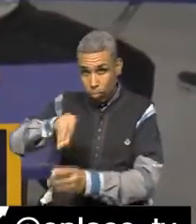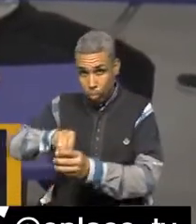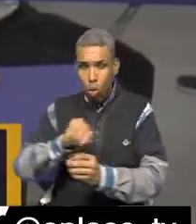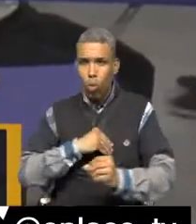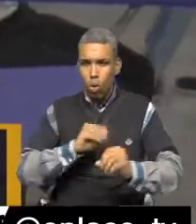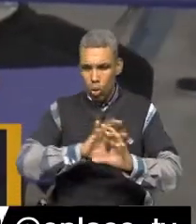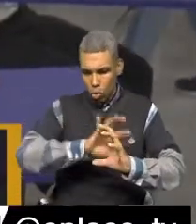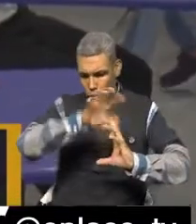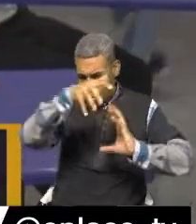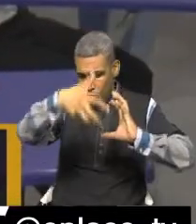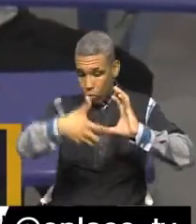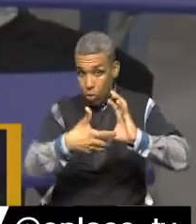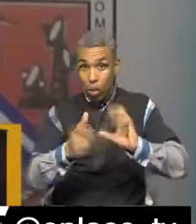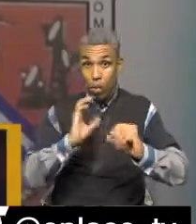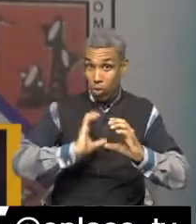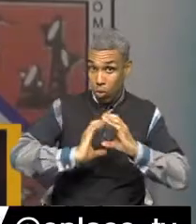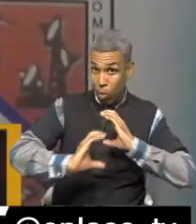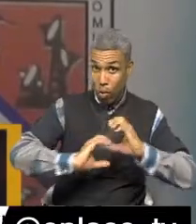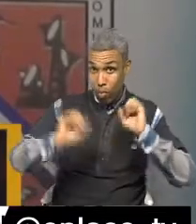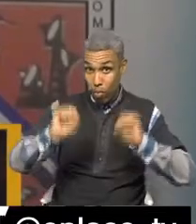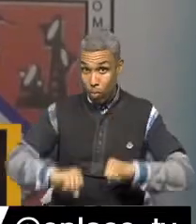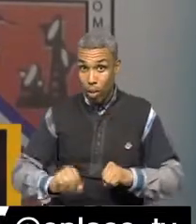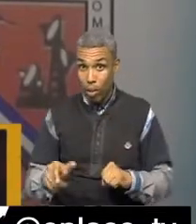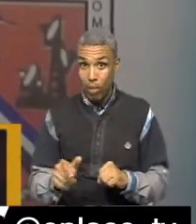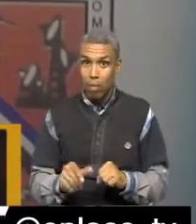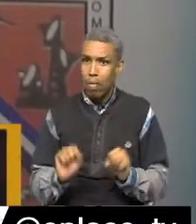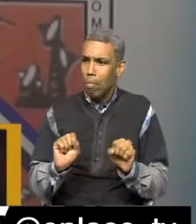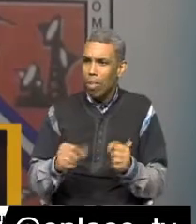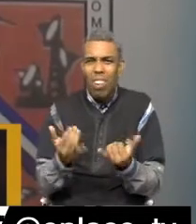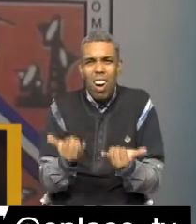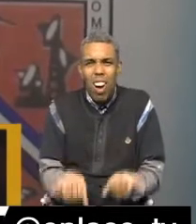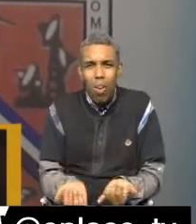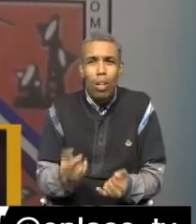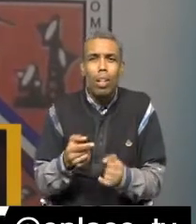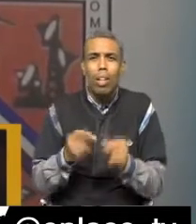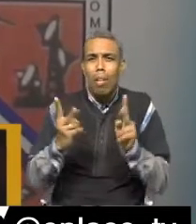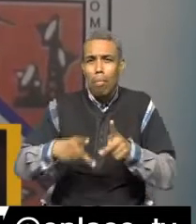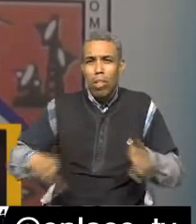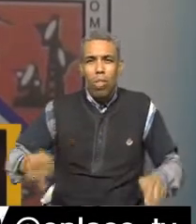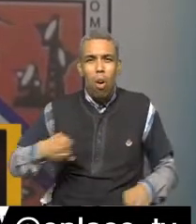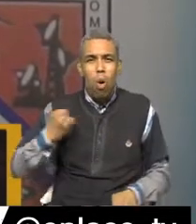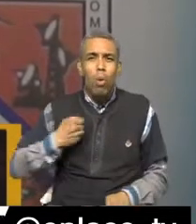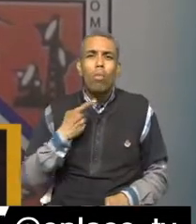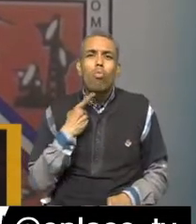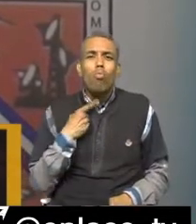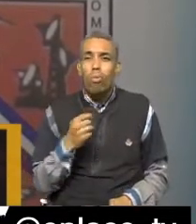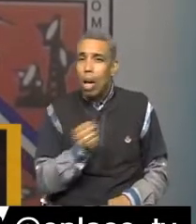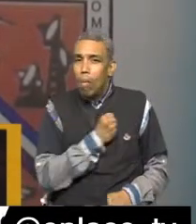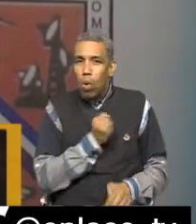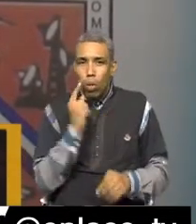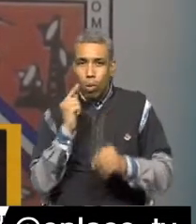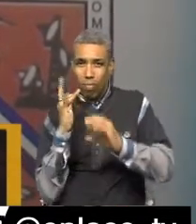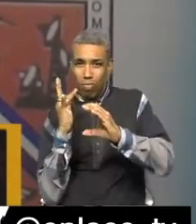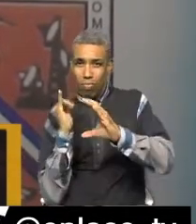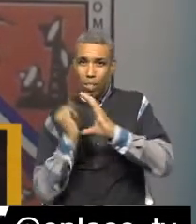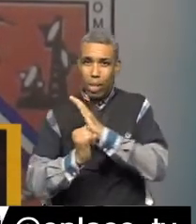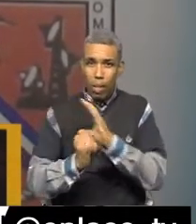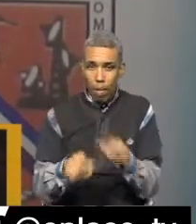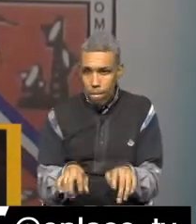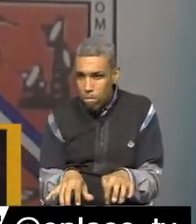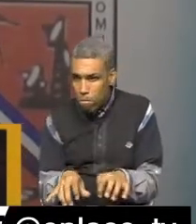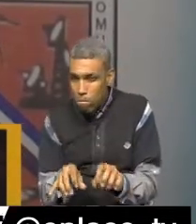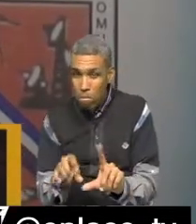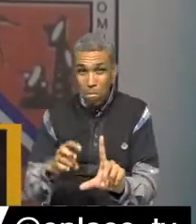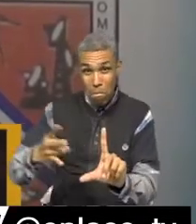pues atractiva para los jóvenes que están en ese mundo de las TIC y queremos ofrecer ese servicio a toda la